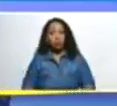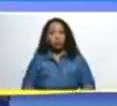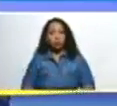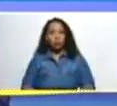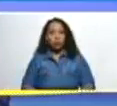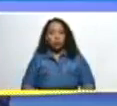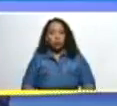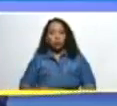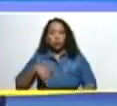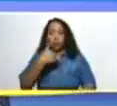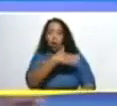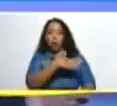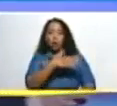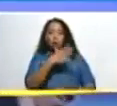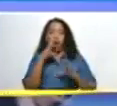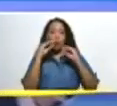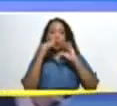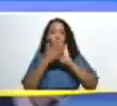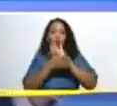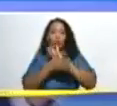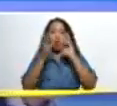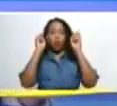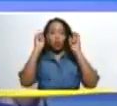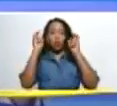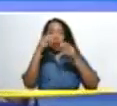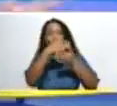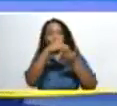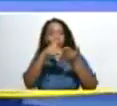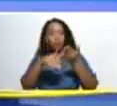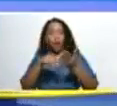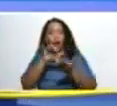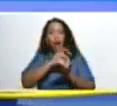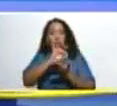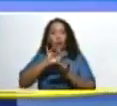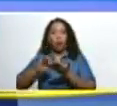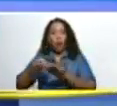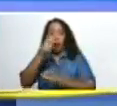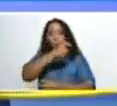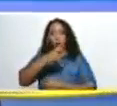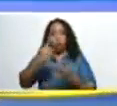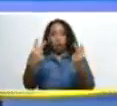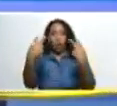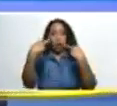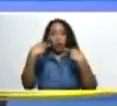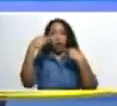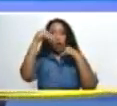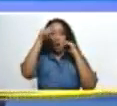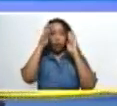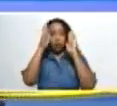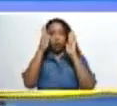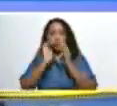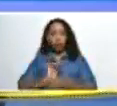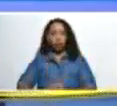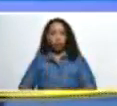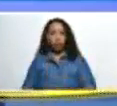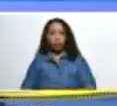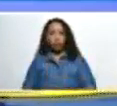Cuando hablamos de material estratégico recuperado, ¿de qué estamos hablando, Douglas? Para la gente que nos ve y nos escucha.